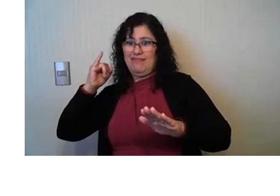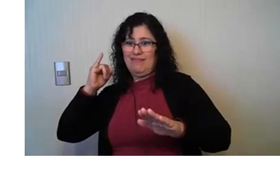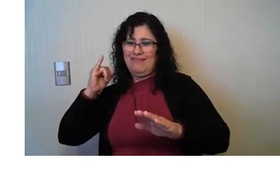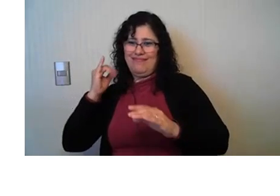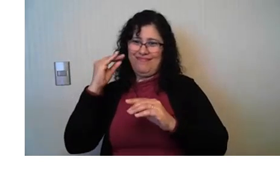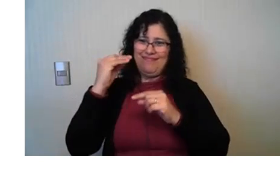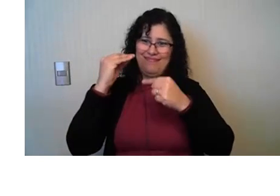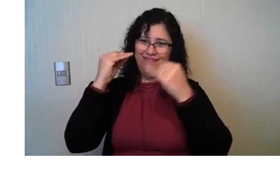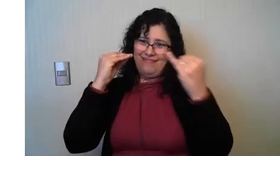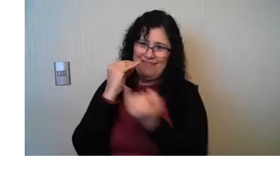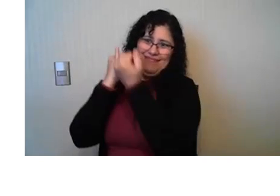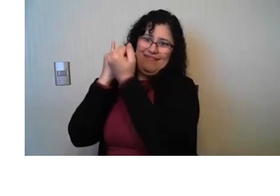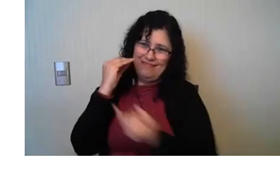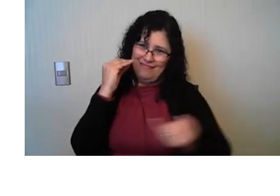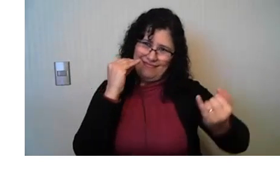Bien,